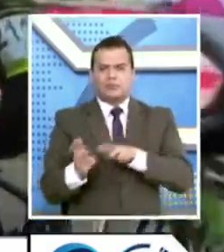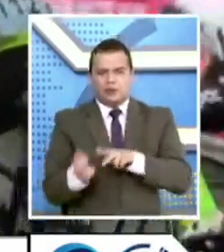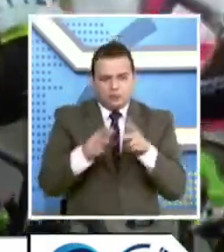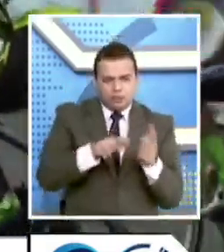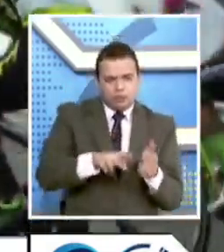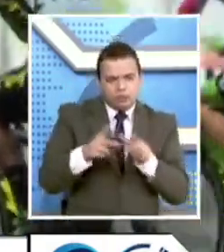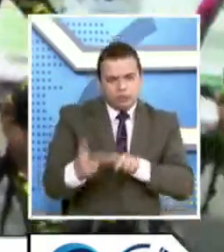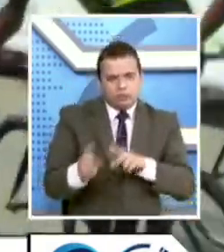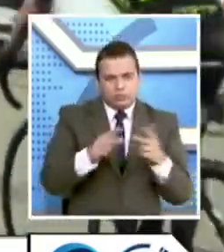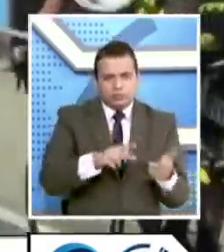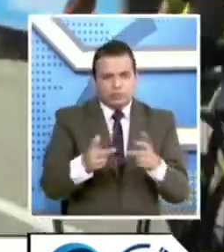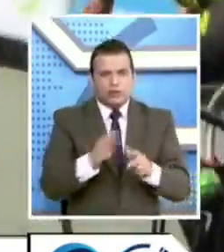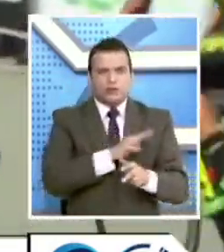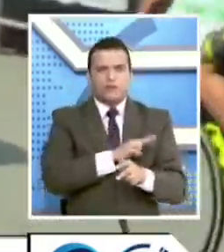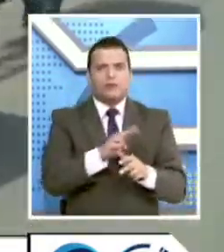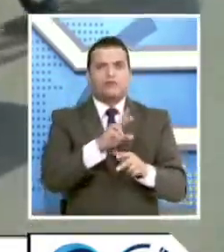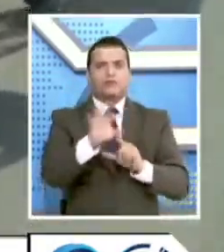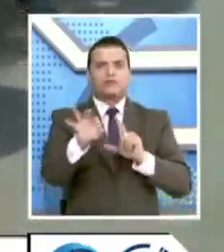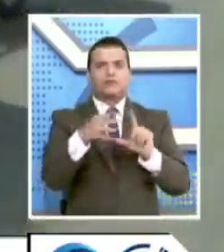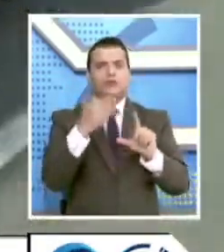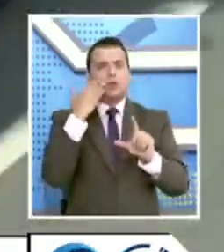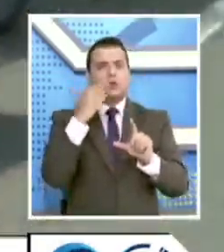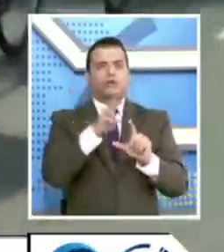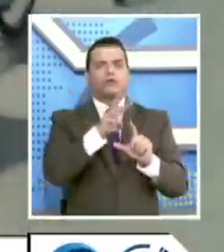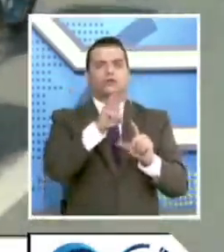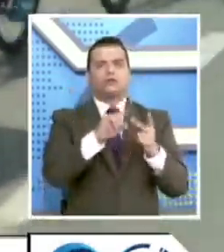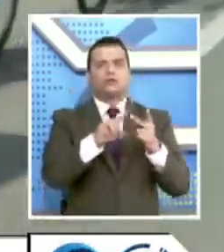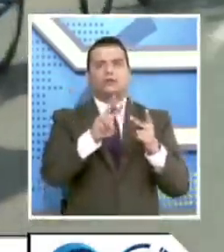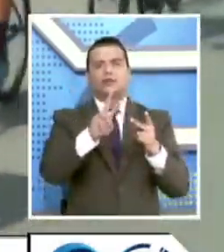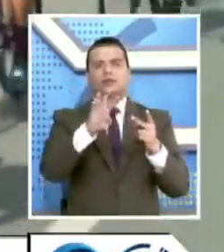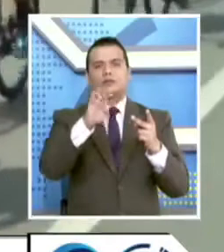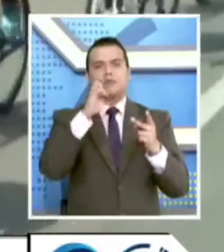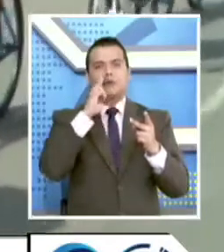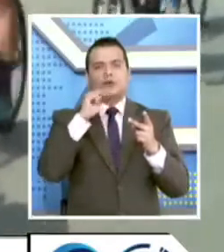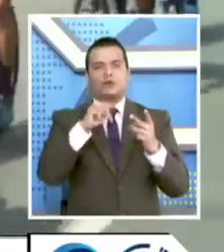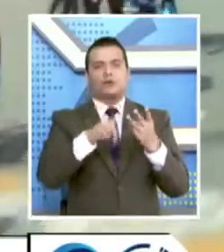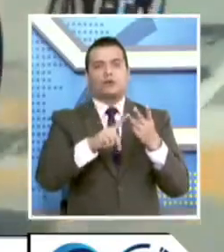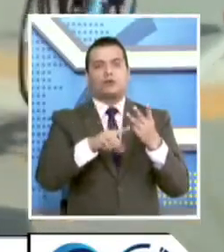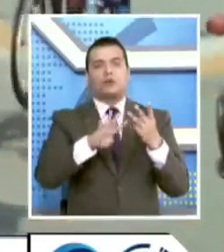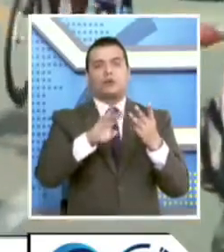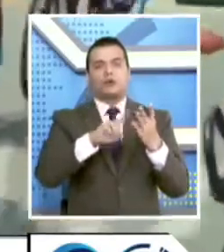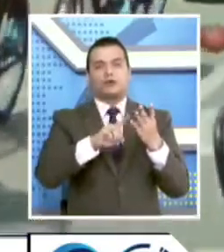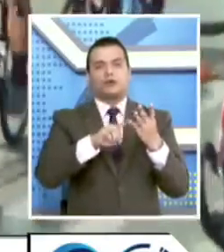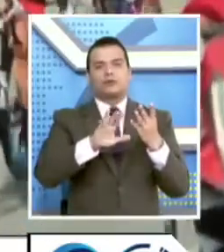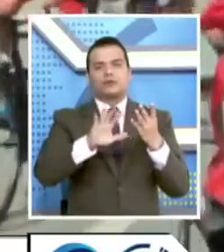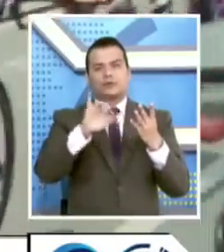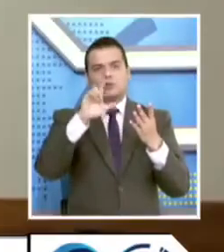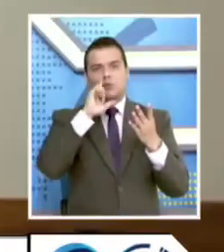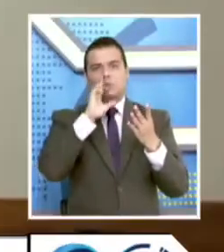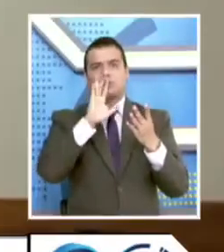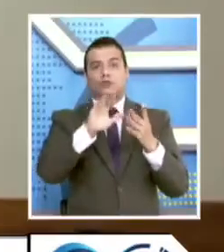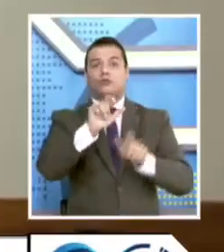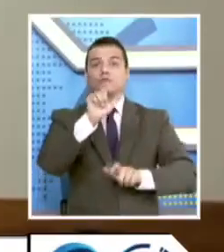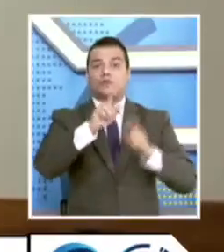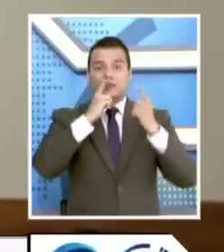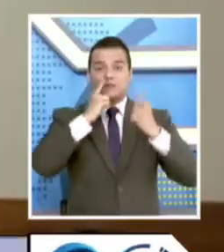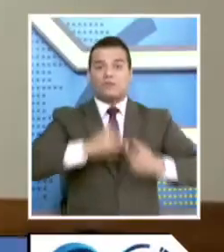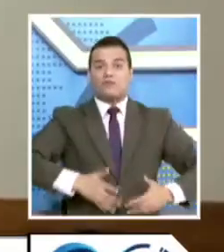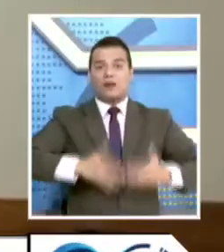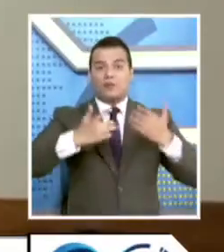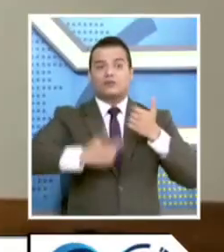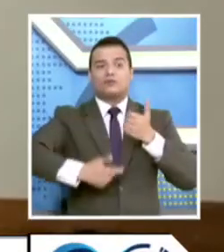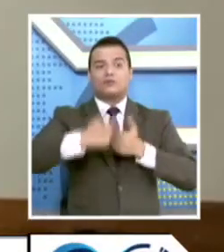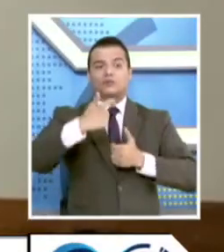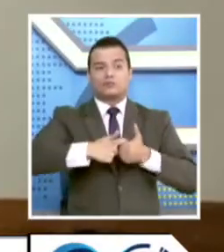Valle de Ciclismo Virtual se correrá el 28 y 29 de junio y el 4 y 5 de julio con figuras mundiales. Hay la posibilidad